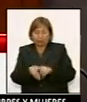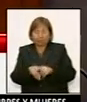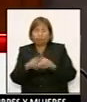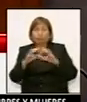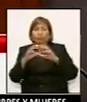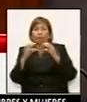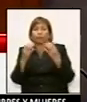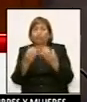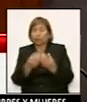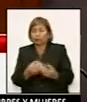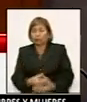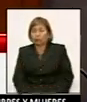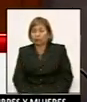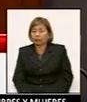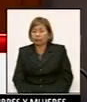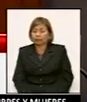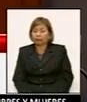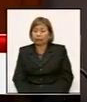contexto de la